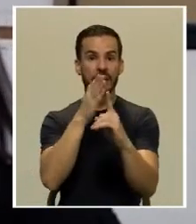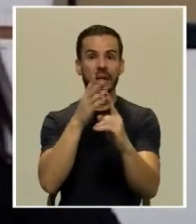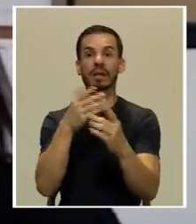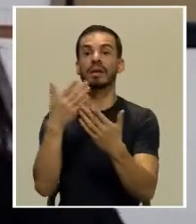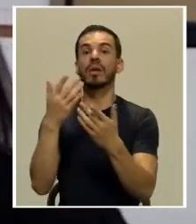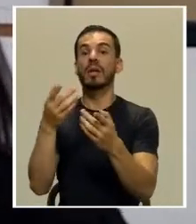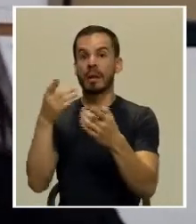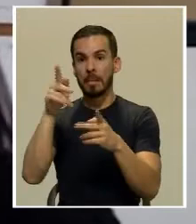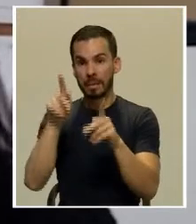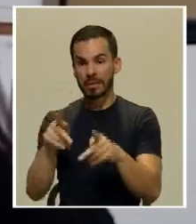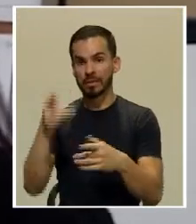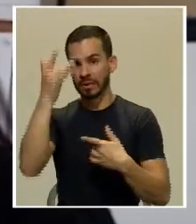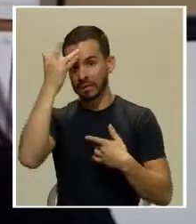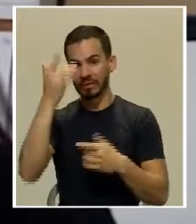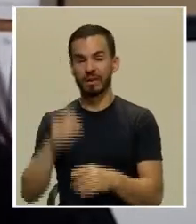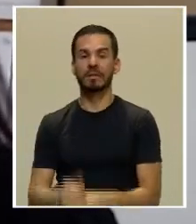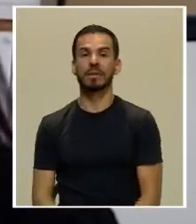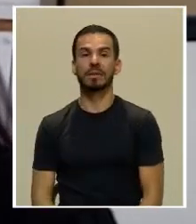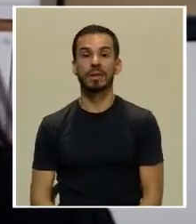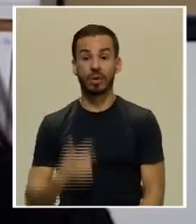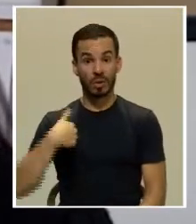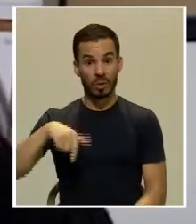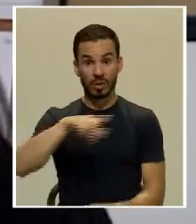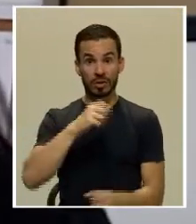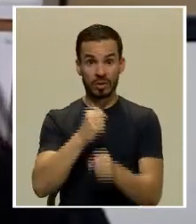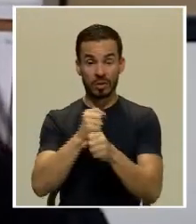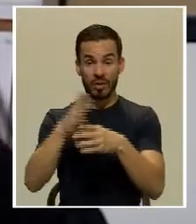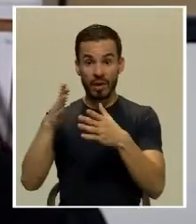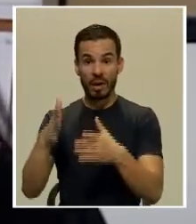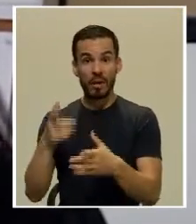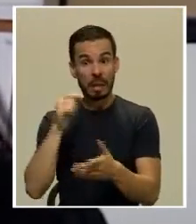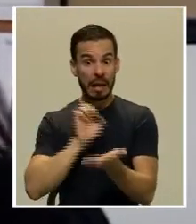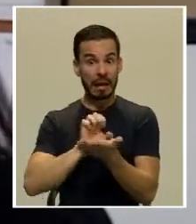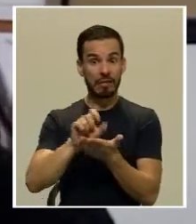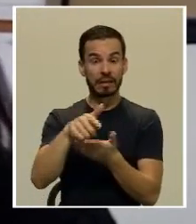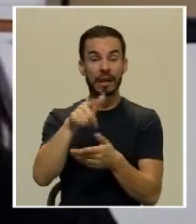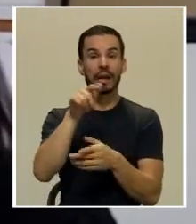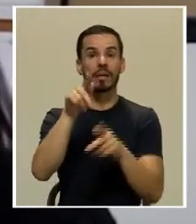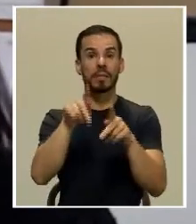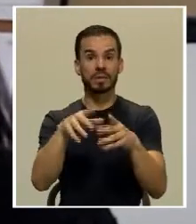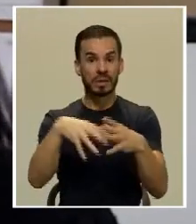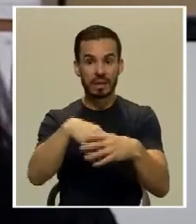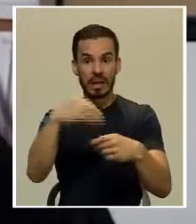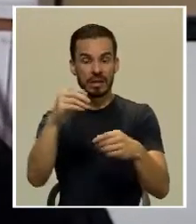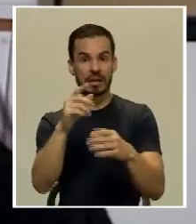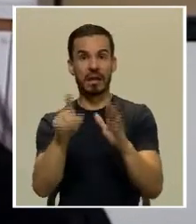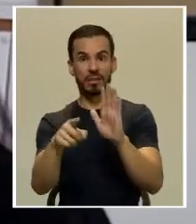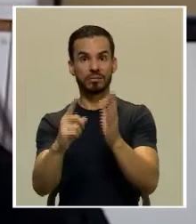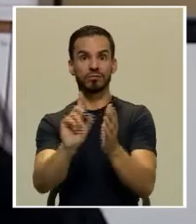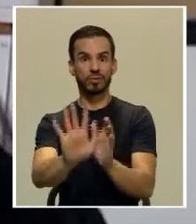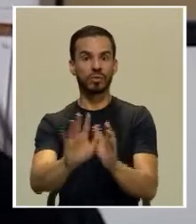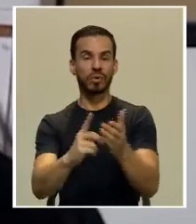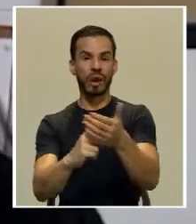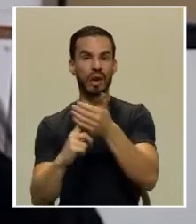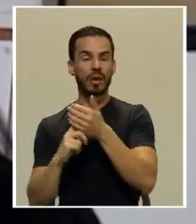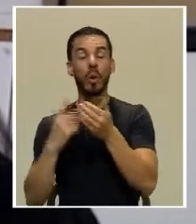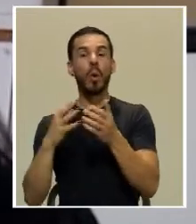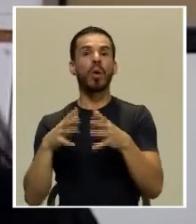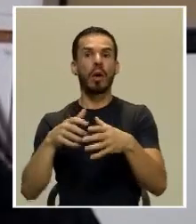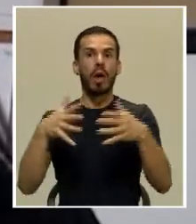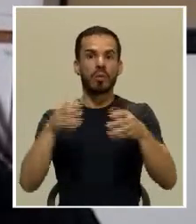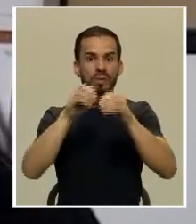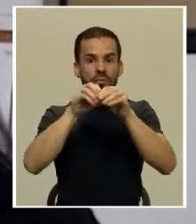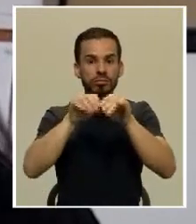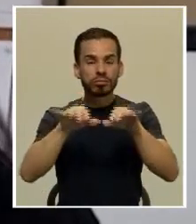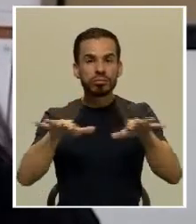casos positivos. Entonces, nuestro personal de salud, para evitar que esas personas tengan que salir de su aislamiento o que aumente el